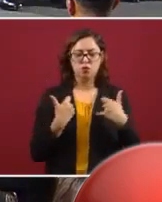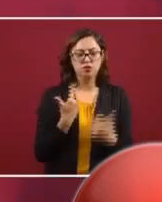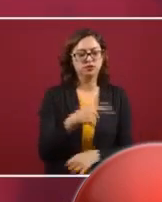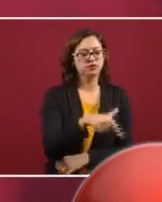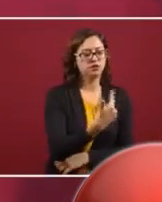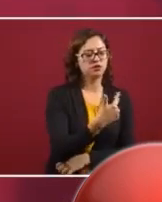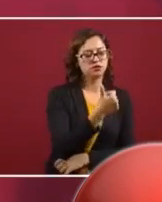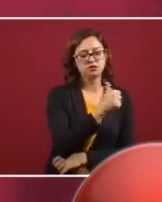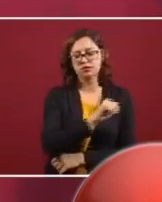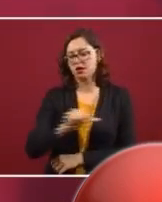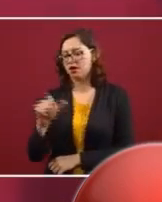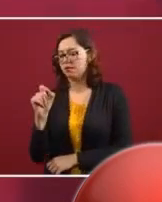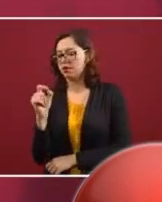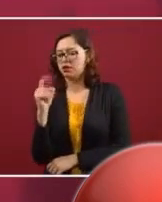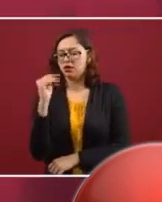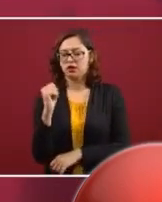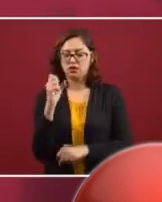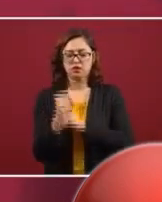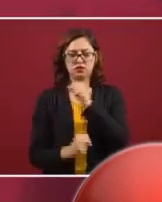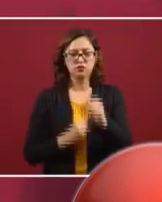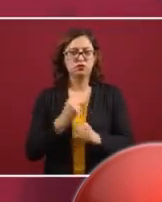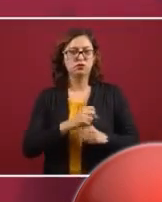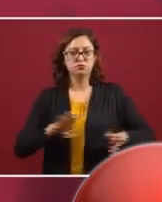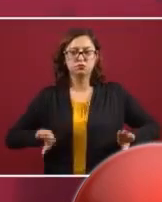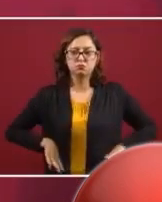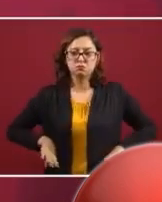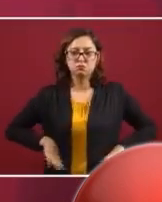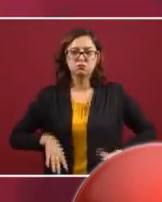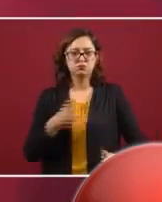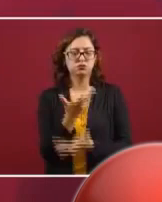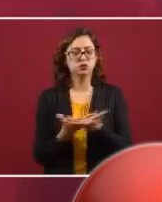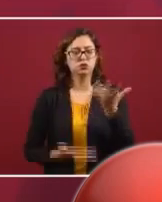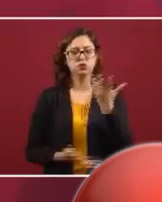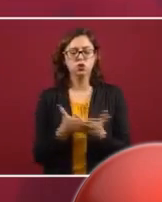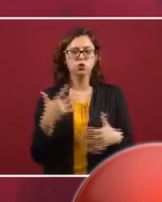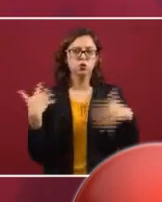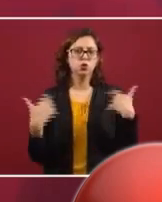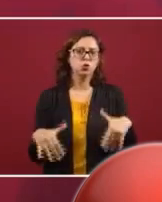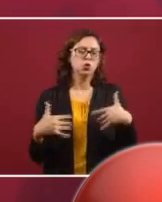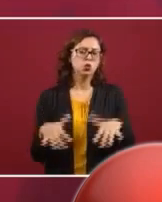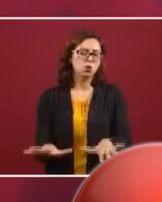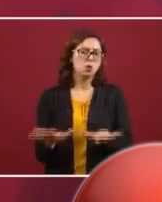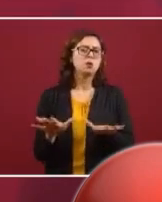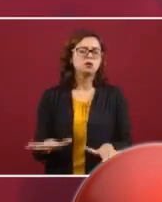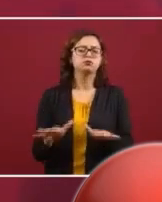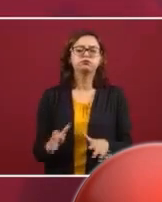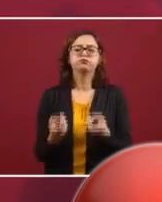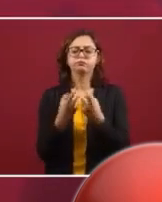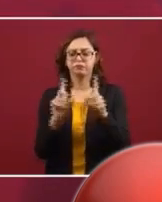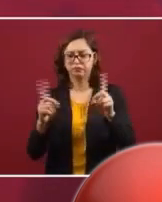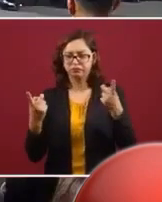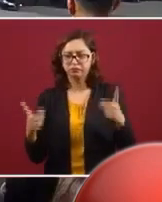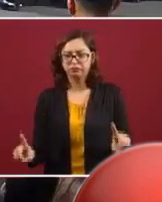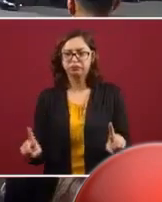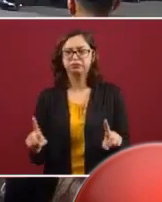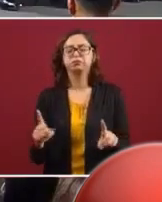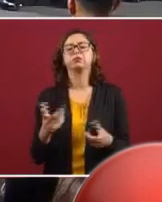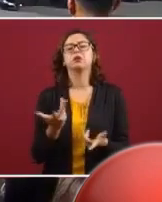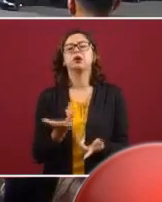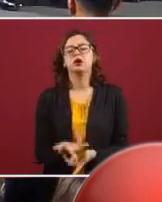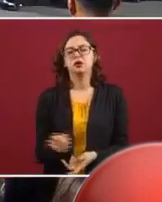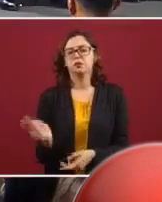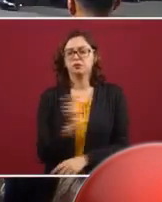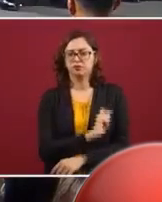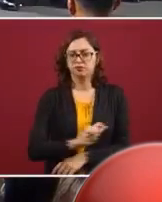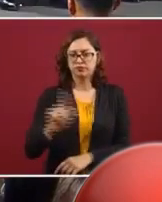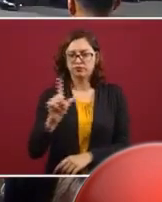y los 29 años, cuya conducta o dedicación sea ejemplo de desarrollo humano, crecimiento profesional o buenas prácticas en